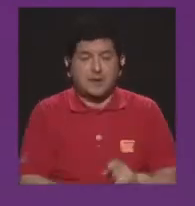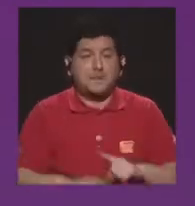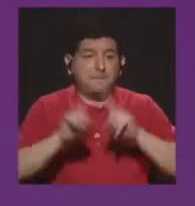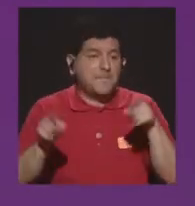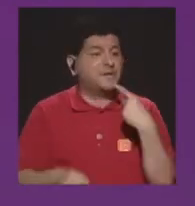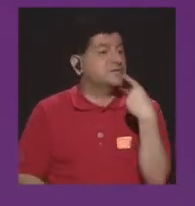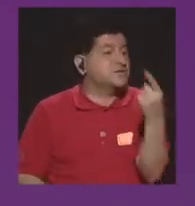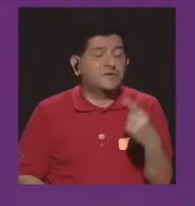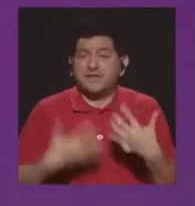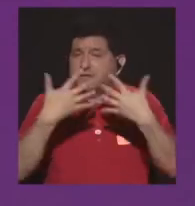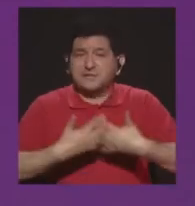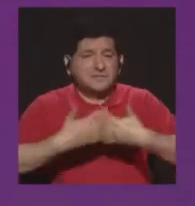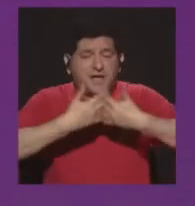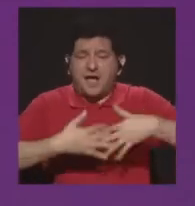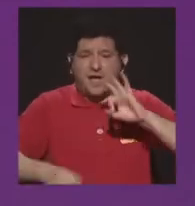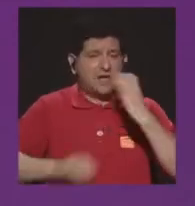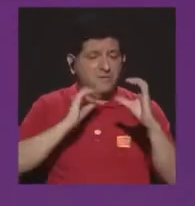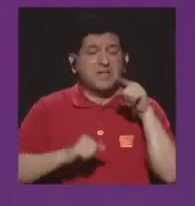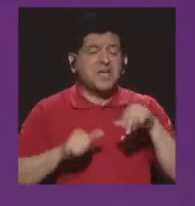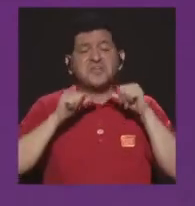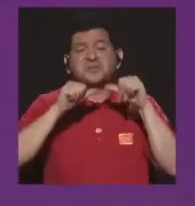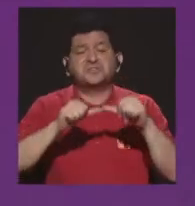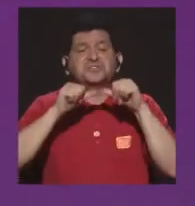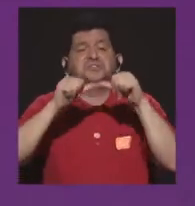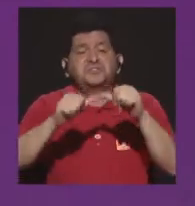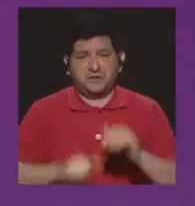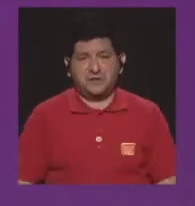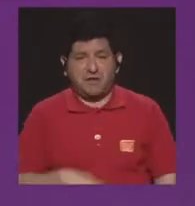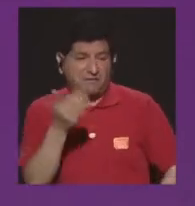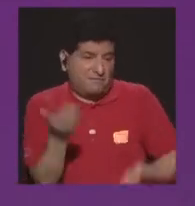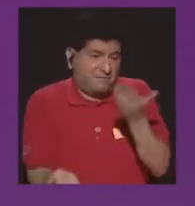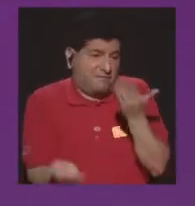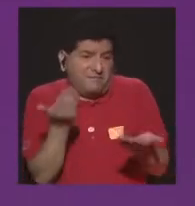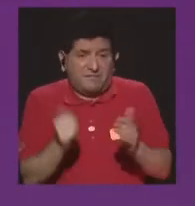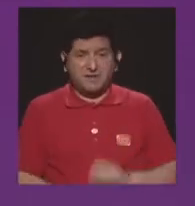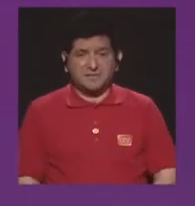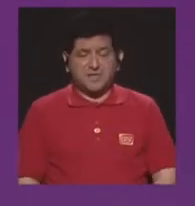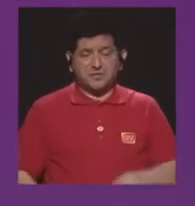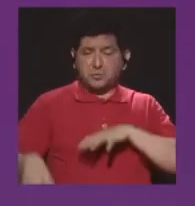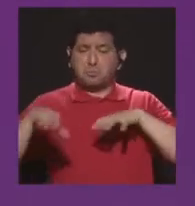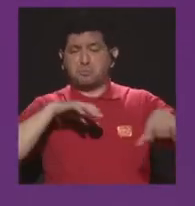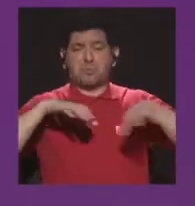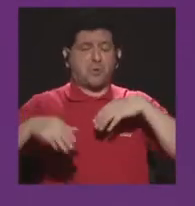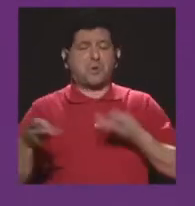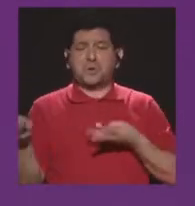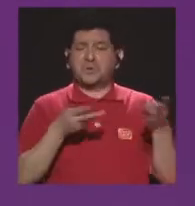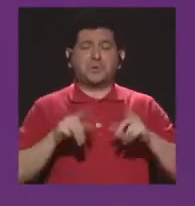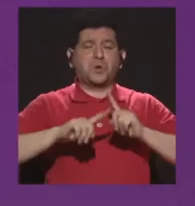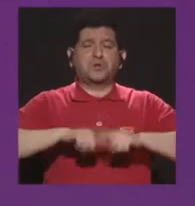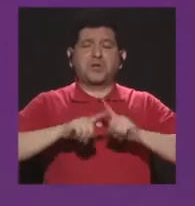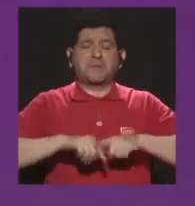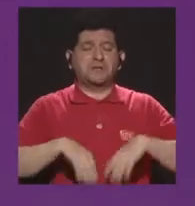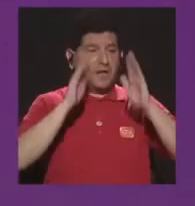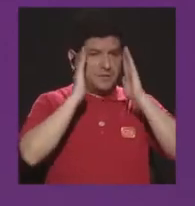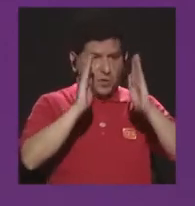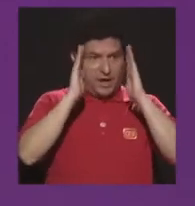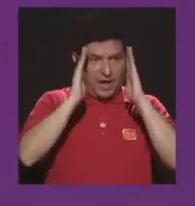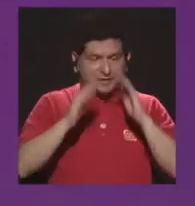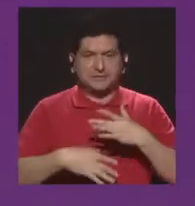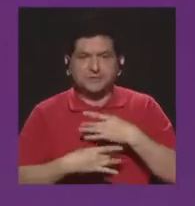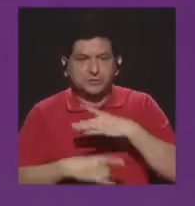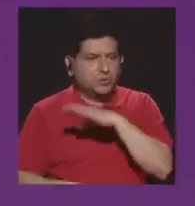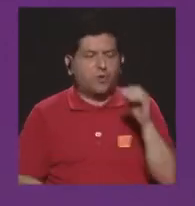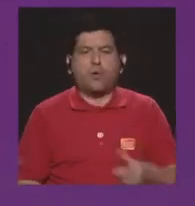de medios y dejan que las empresas sigan, digamos, moviéndose en el mercado de acuerdo al rating y al lucro como